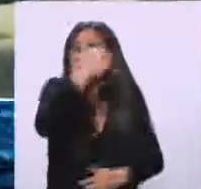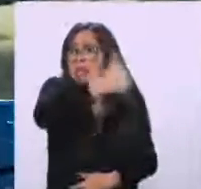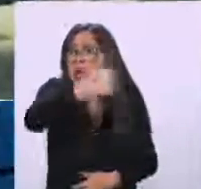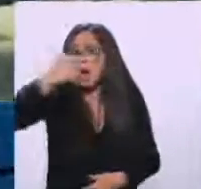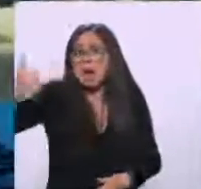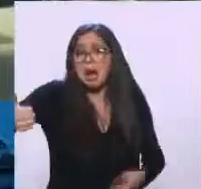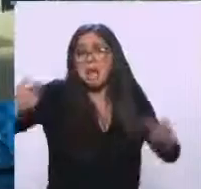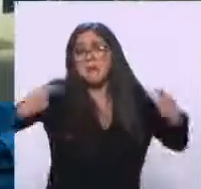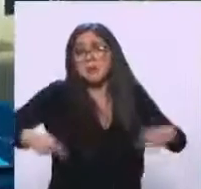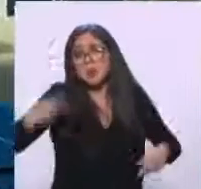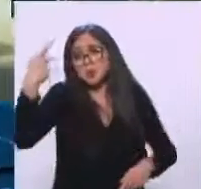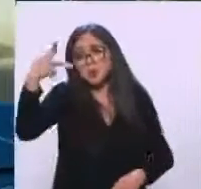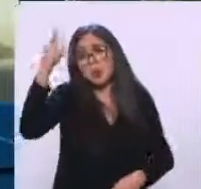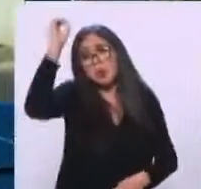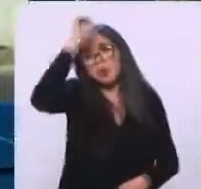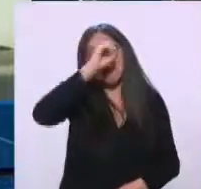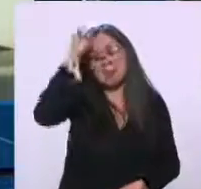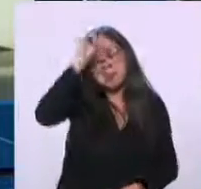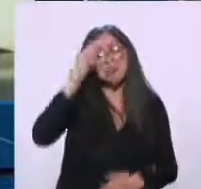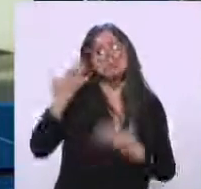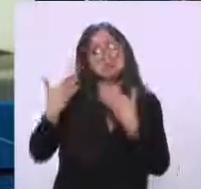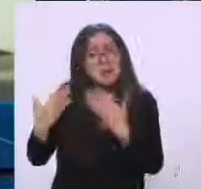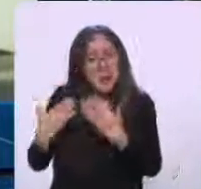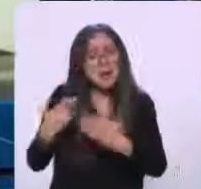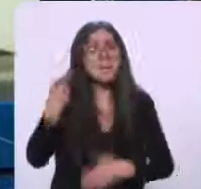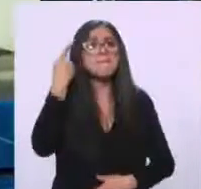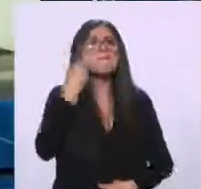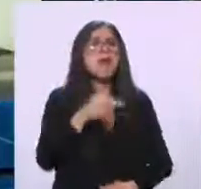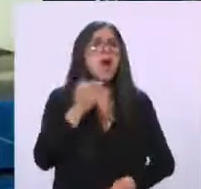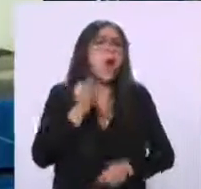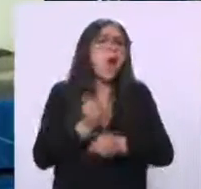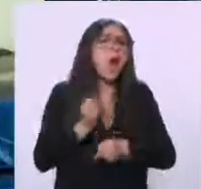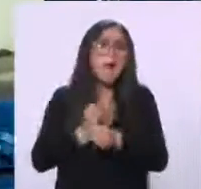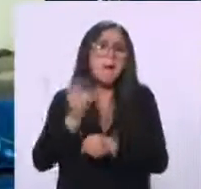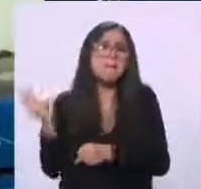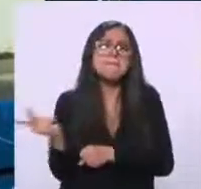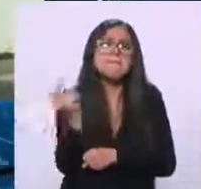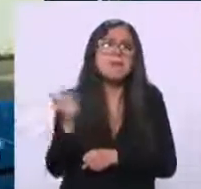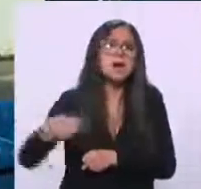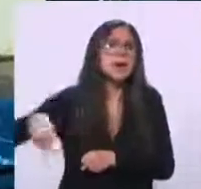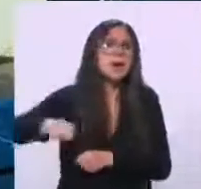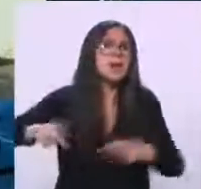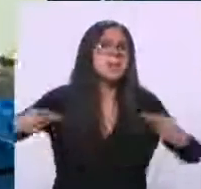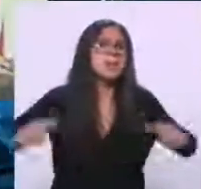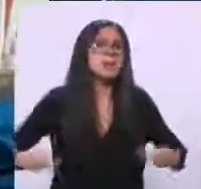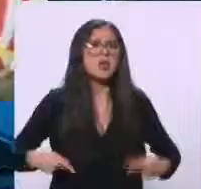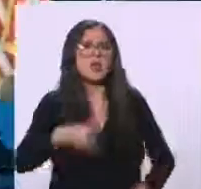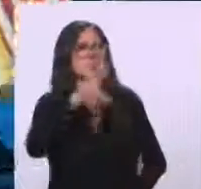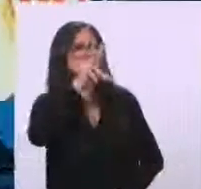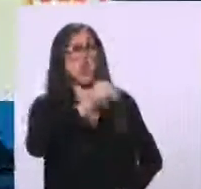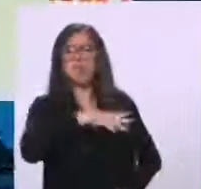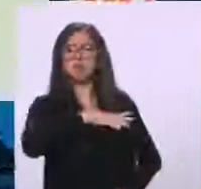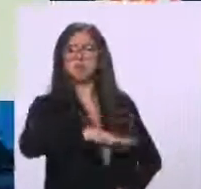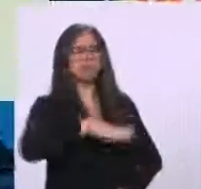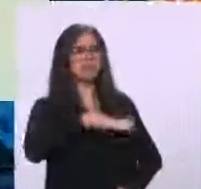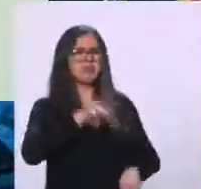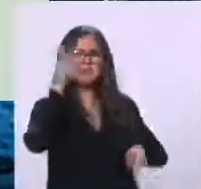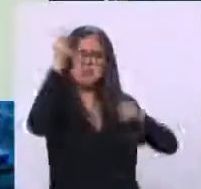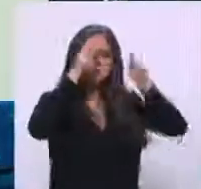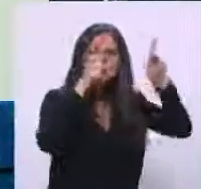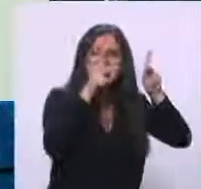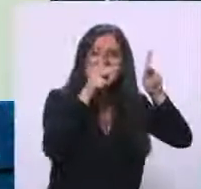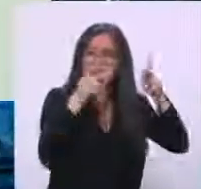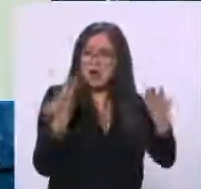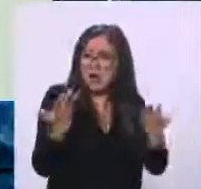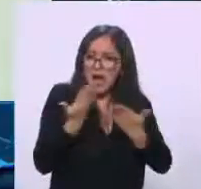finalmente pues es preguntarle a los que se oponían a la visita si entonces no se debió de permitir que entrara en vigor el TEMEC